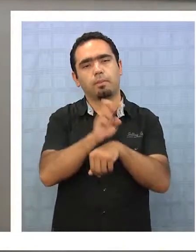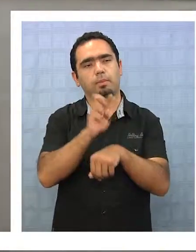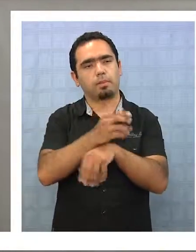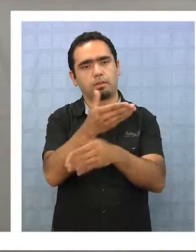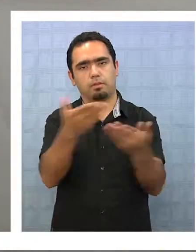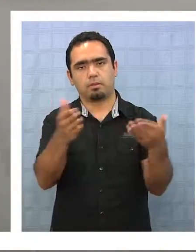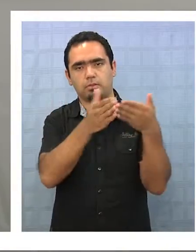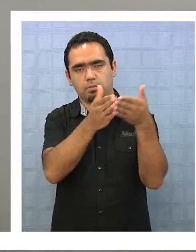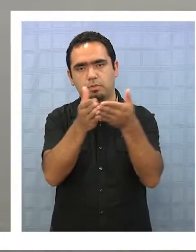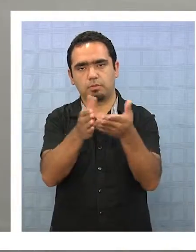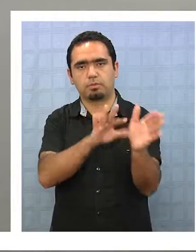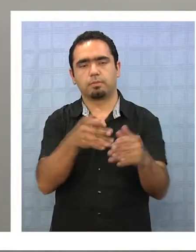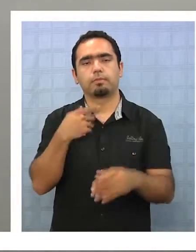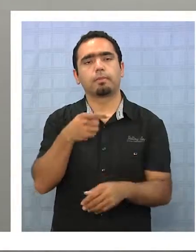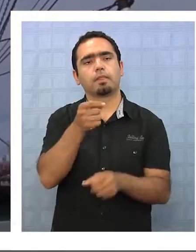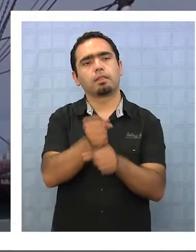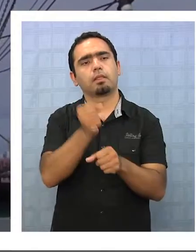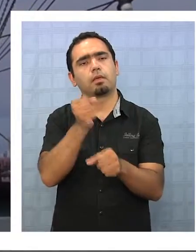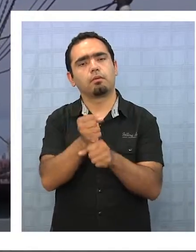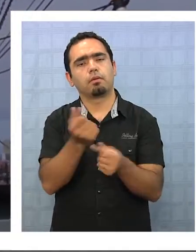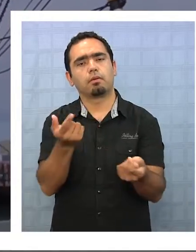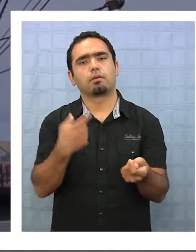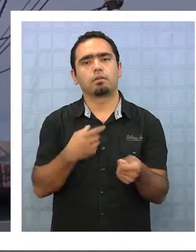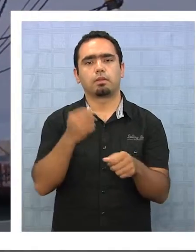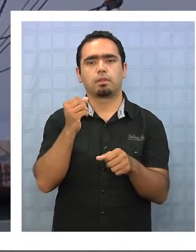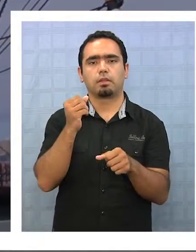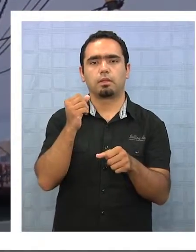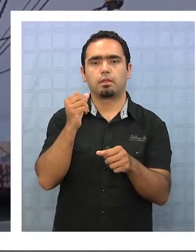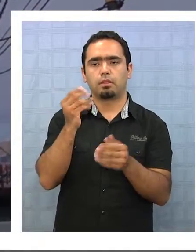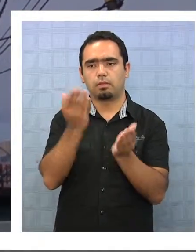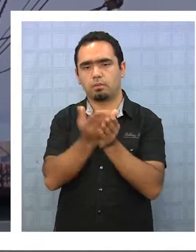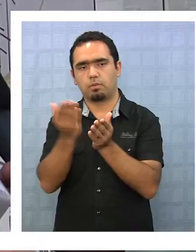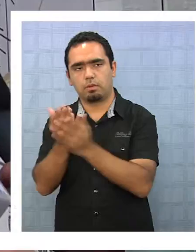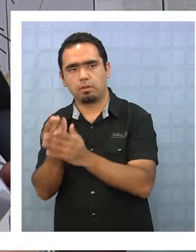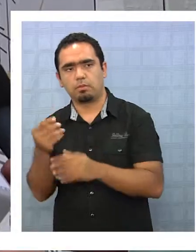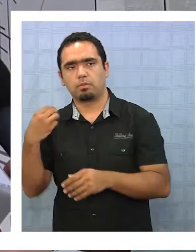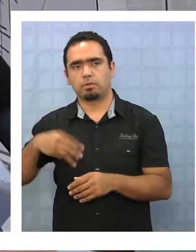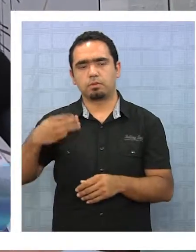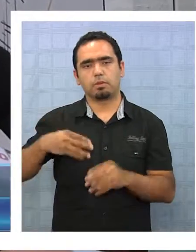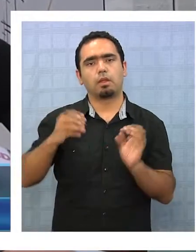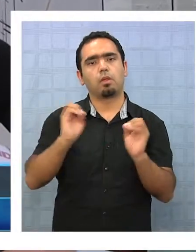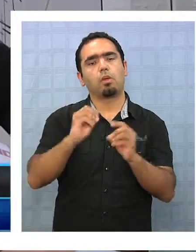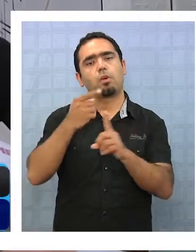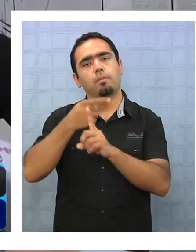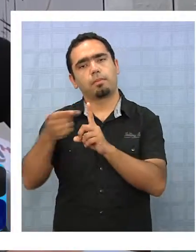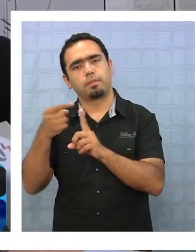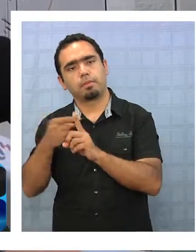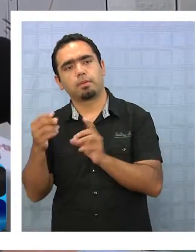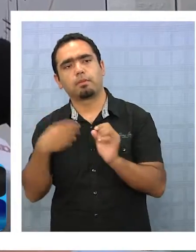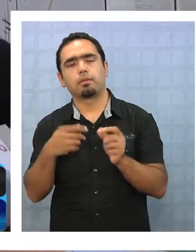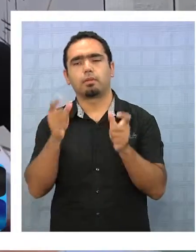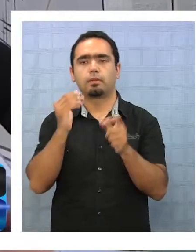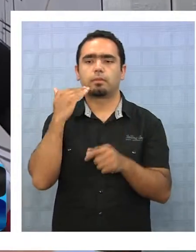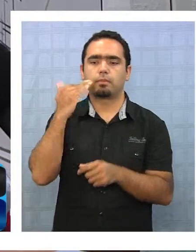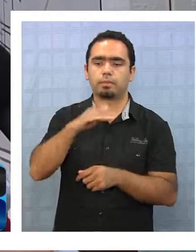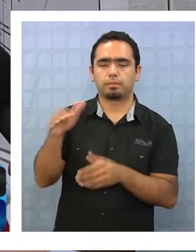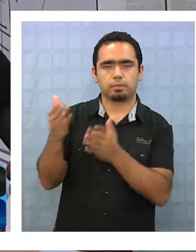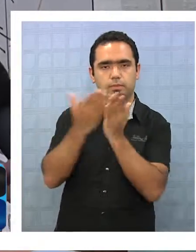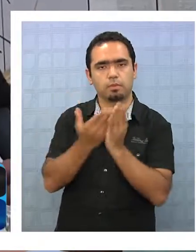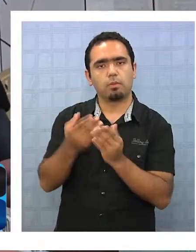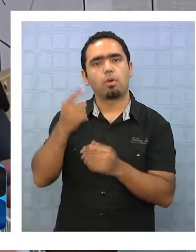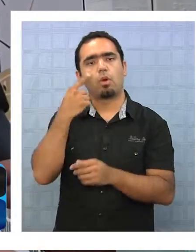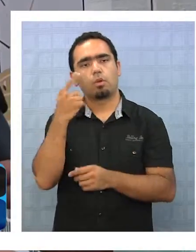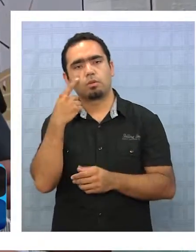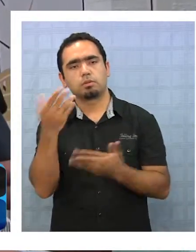museo cumple. Trabajando con los colegios subvencionados, particulares, municipalizados, donde los niños pueden conocer de alguna manera in